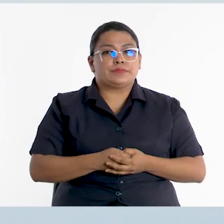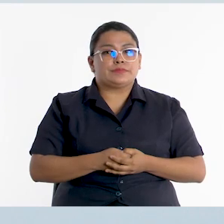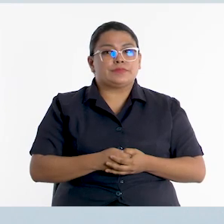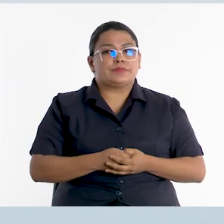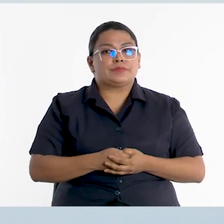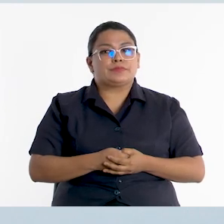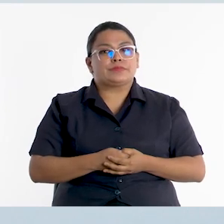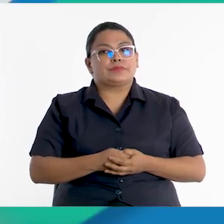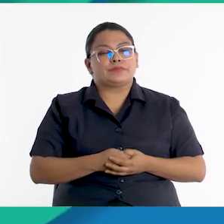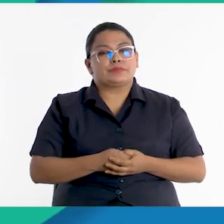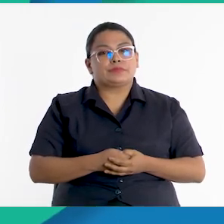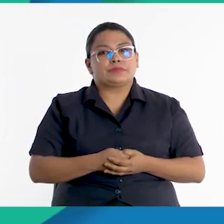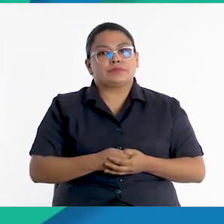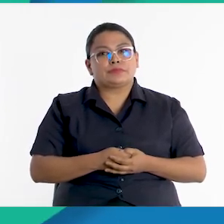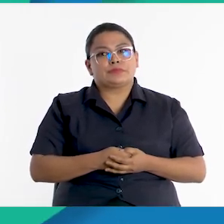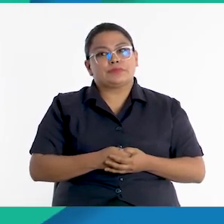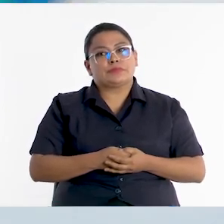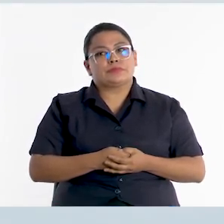a continuación.